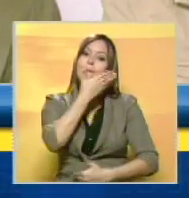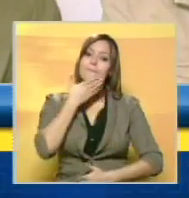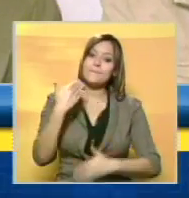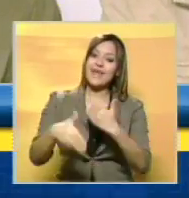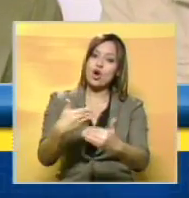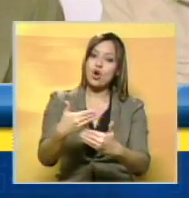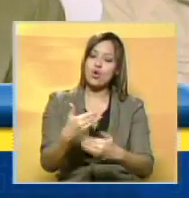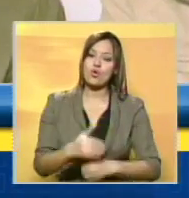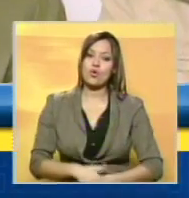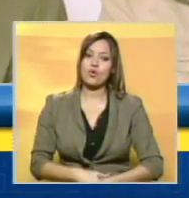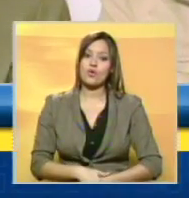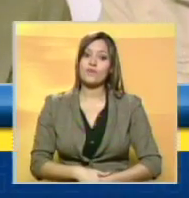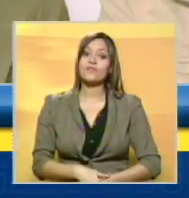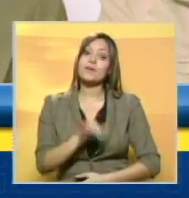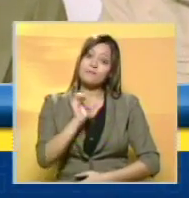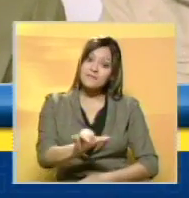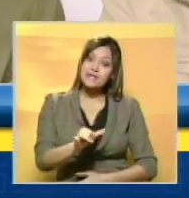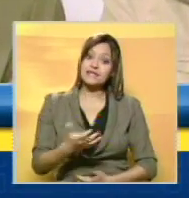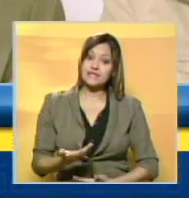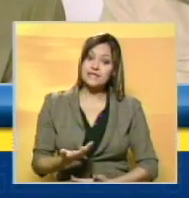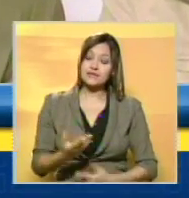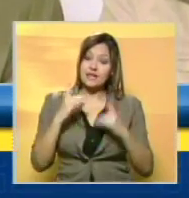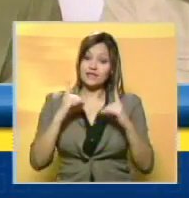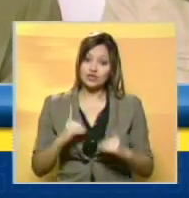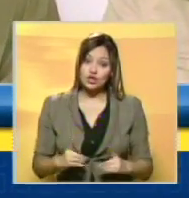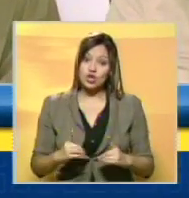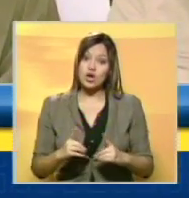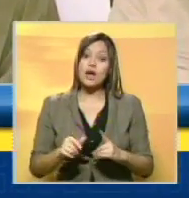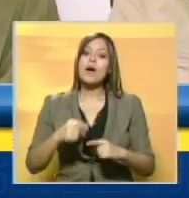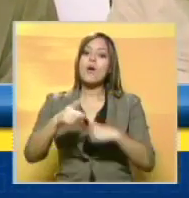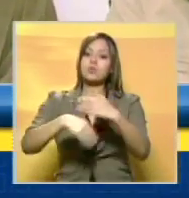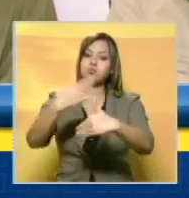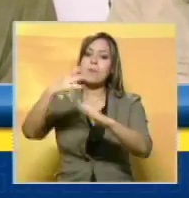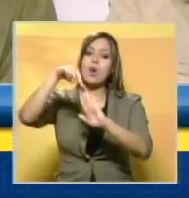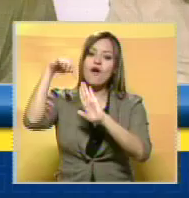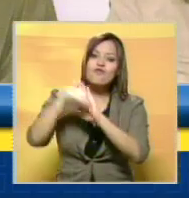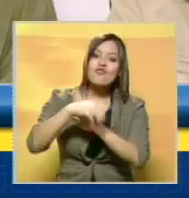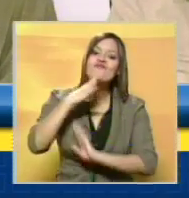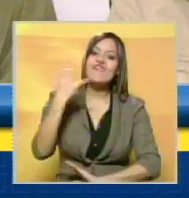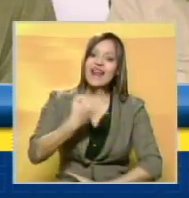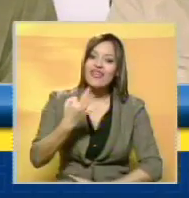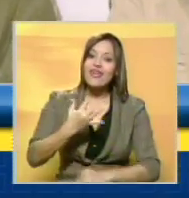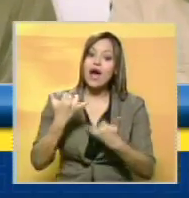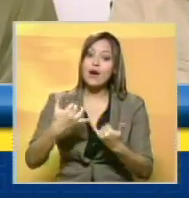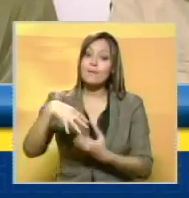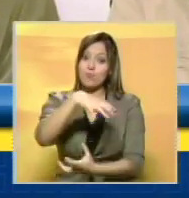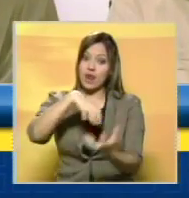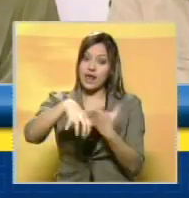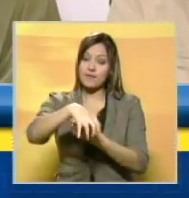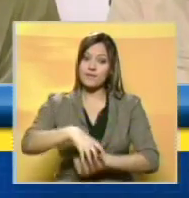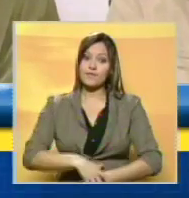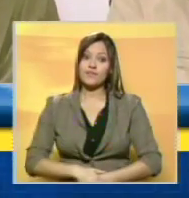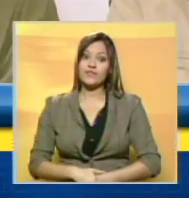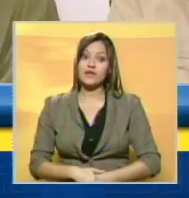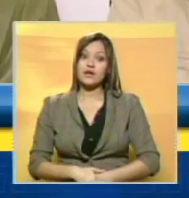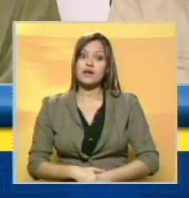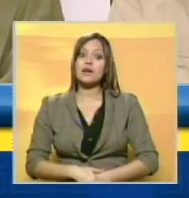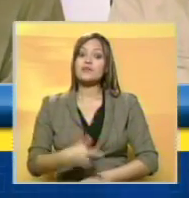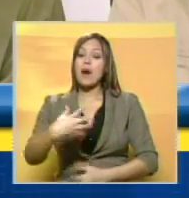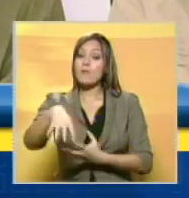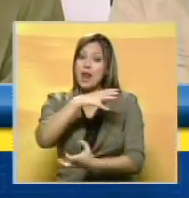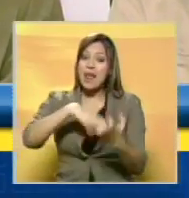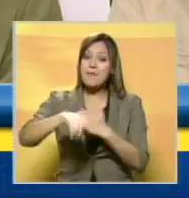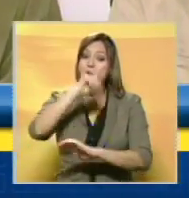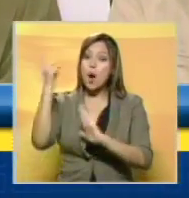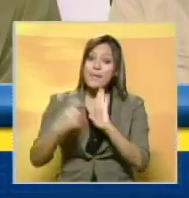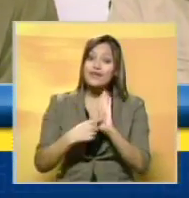prácticamente solos. De allí la medida de ir a lo profundo, a lo que verdaderamente está causando el problema. No estaríamos atacando el problema de fondo. El problema